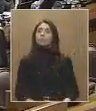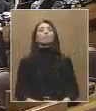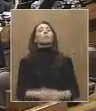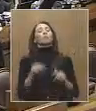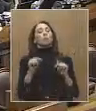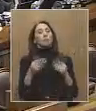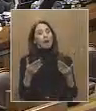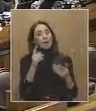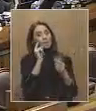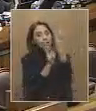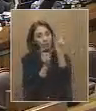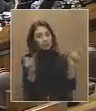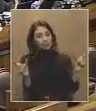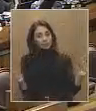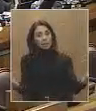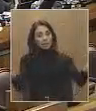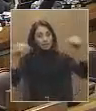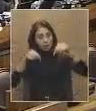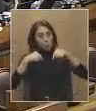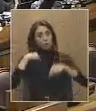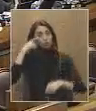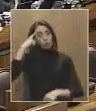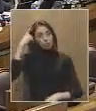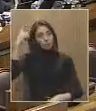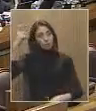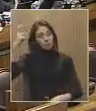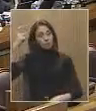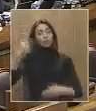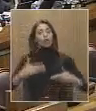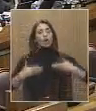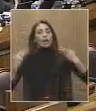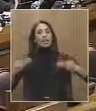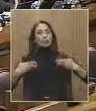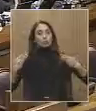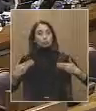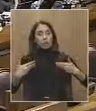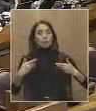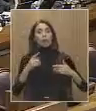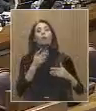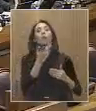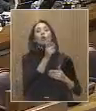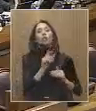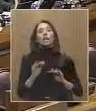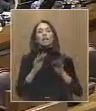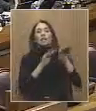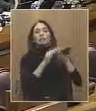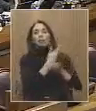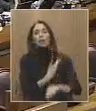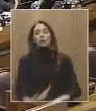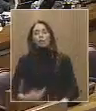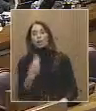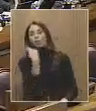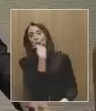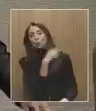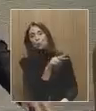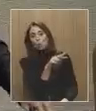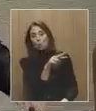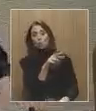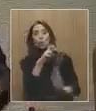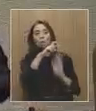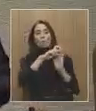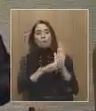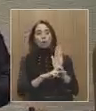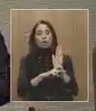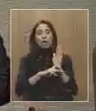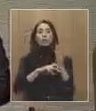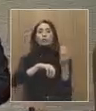Aquí están, van a concurrir, me imagino, con entusiasmo de quien respalda a un gobierno que es suyo, un